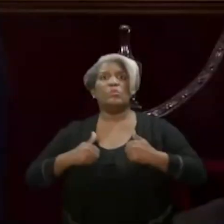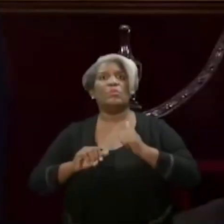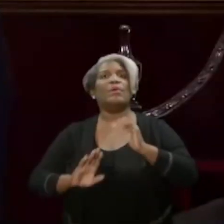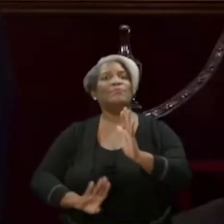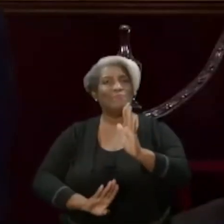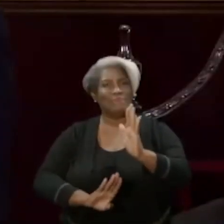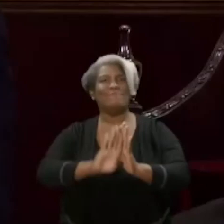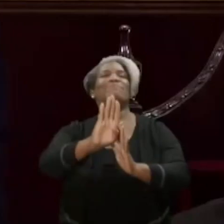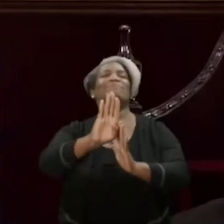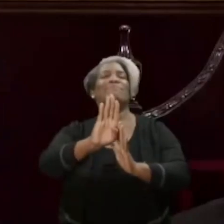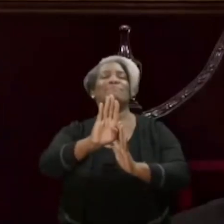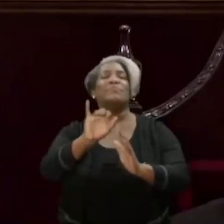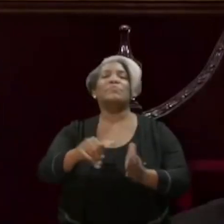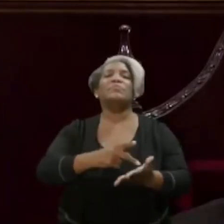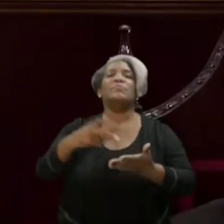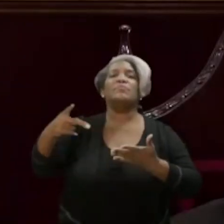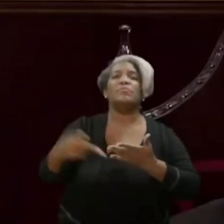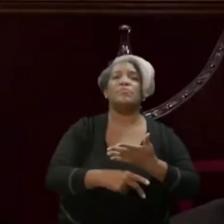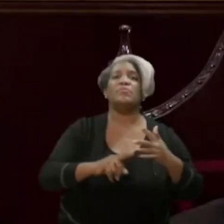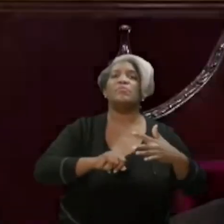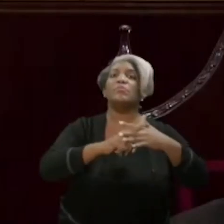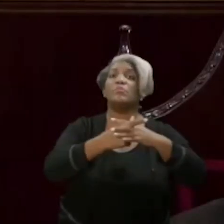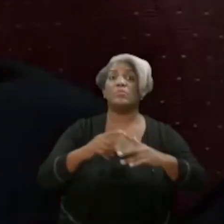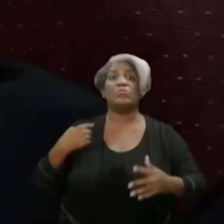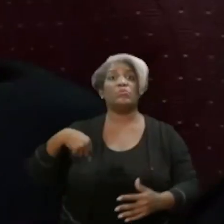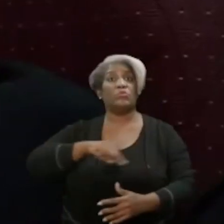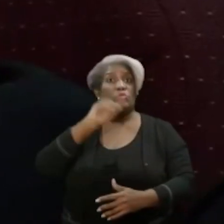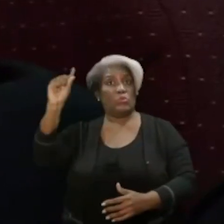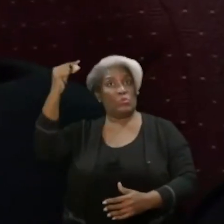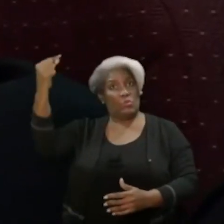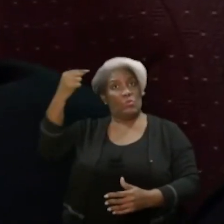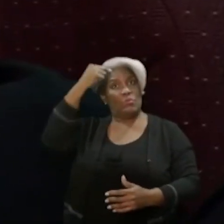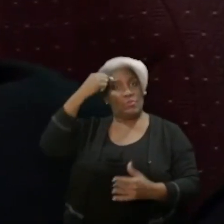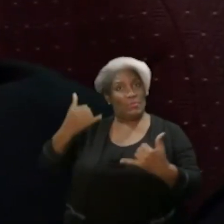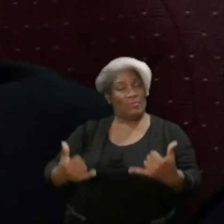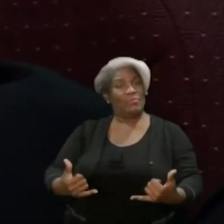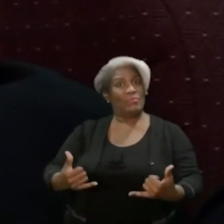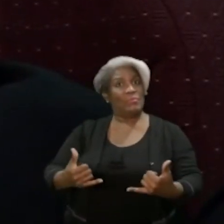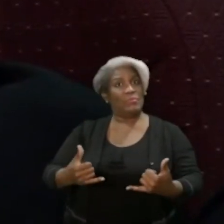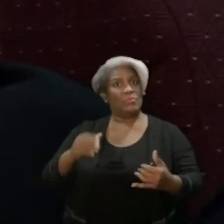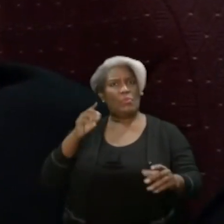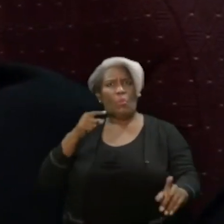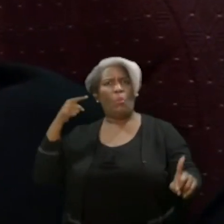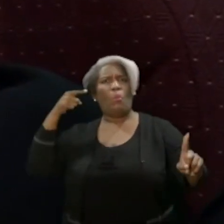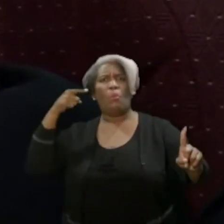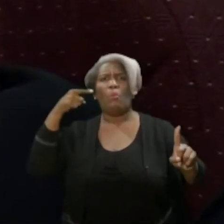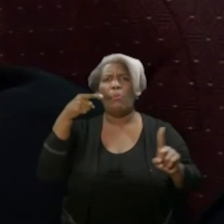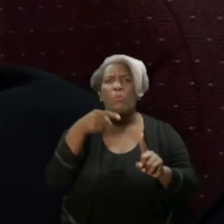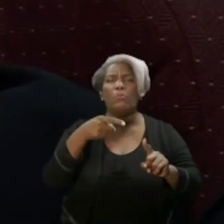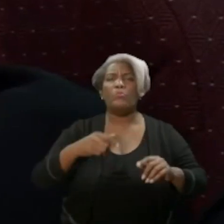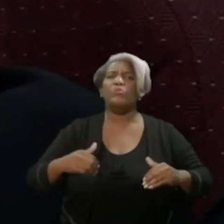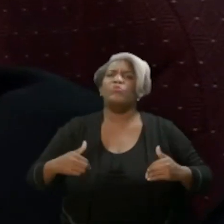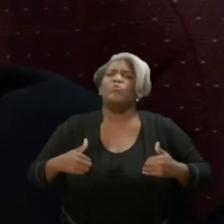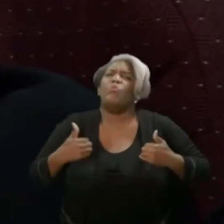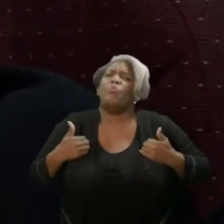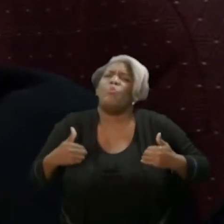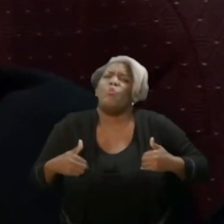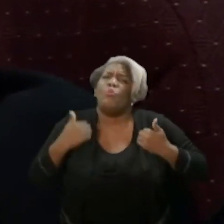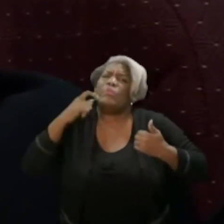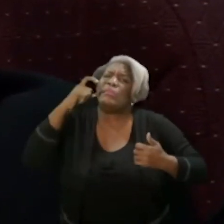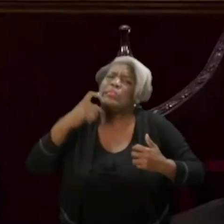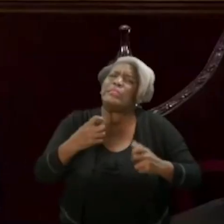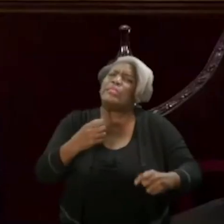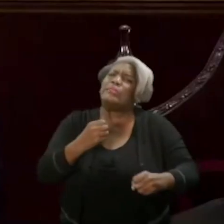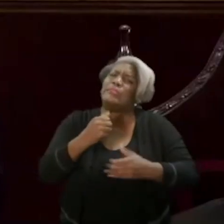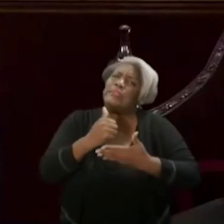vida. Este programa lo iniciamos en este gobierno y va dirigido a los jóvenes más vulnerables con un mensaje.